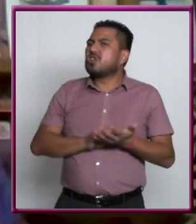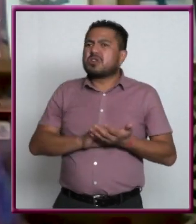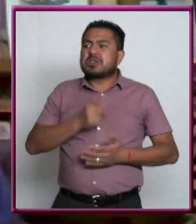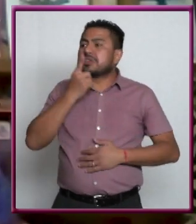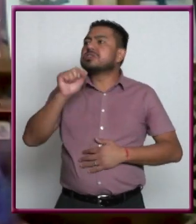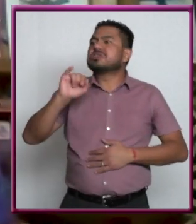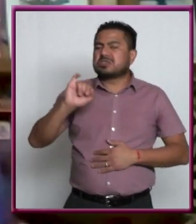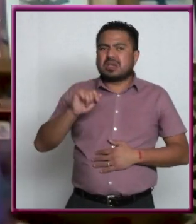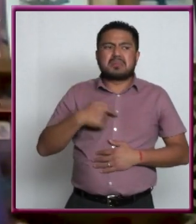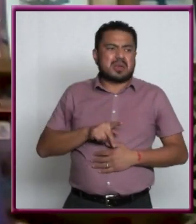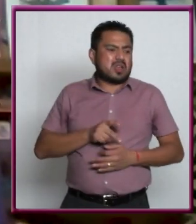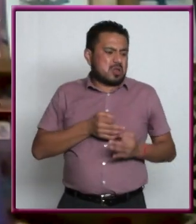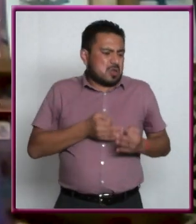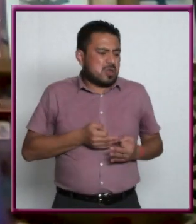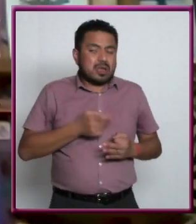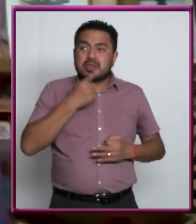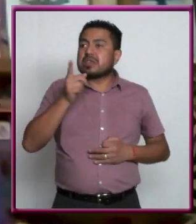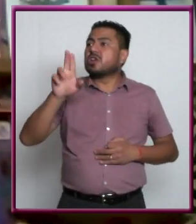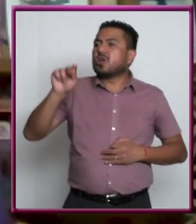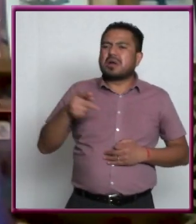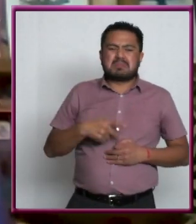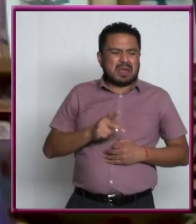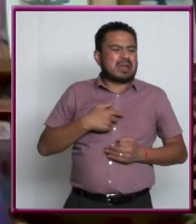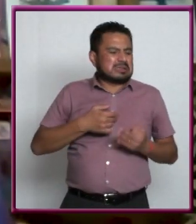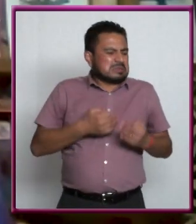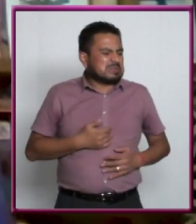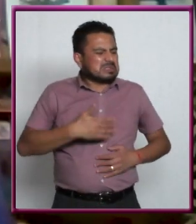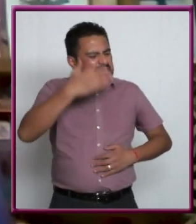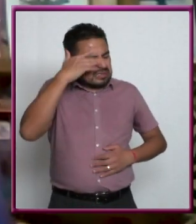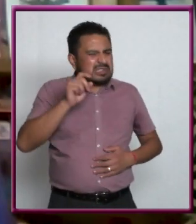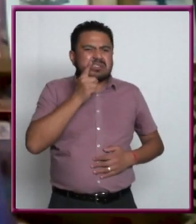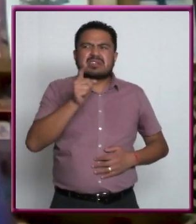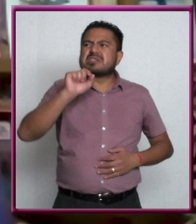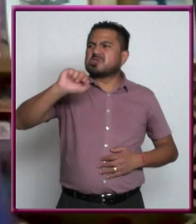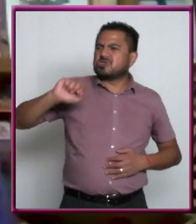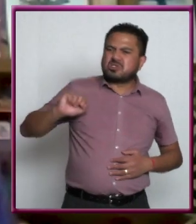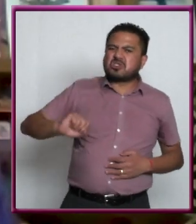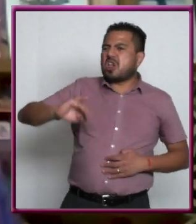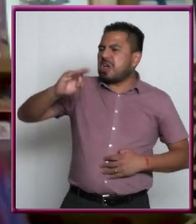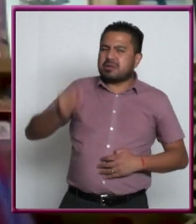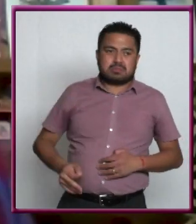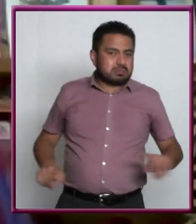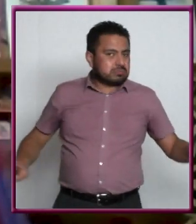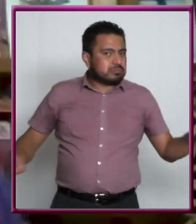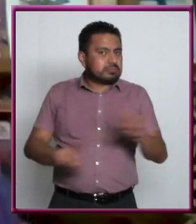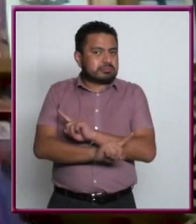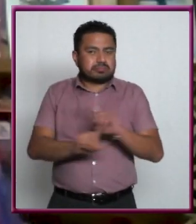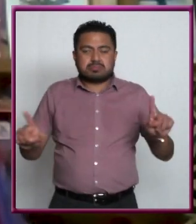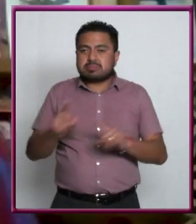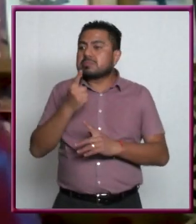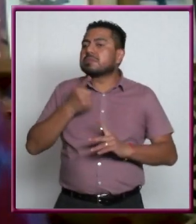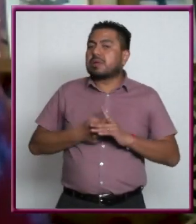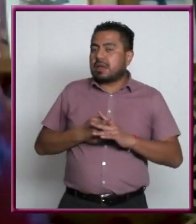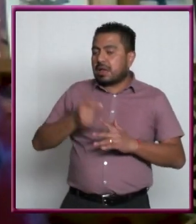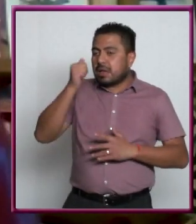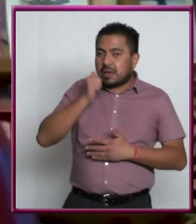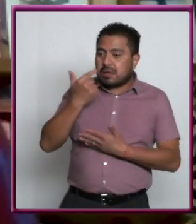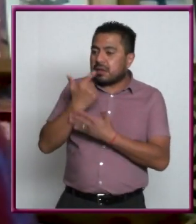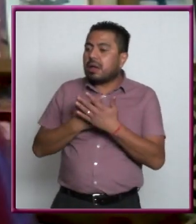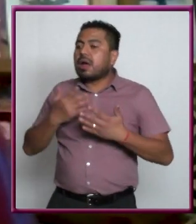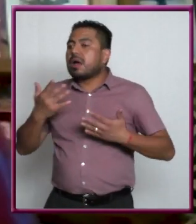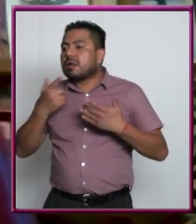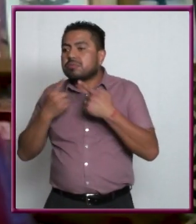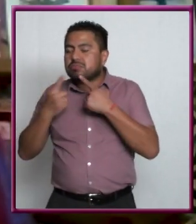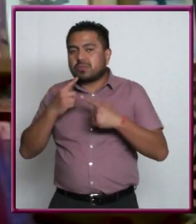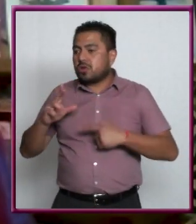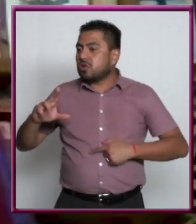de dice que sí, pero yo sé que en realidad, dice que no, pero yo sé que en realidad quiere decir que sí. No, el consenso realmente